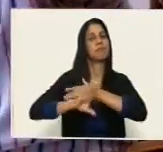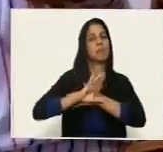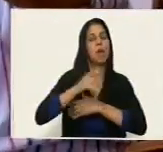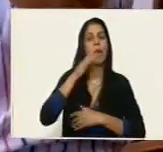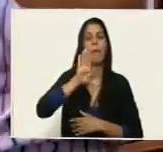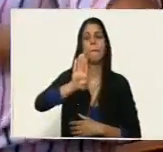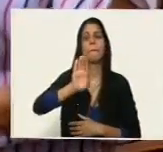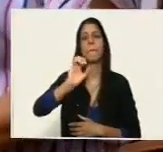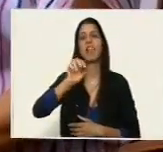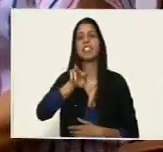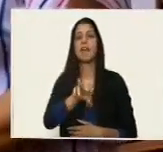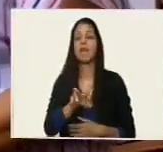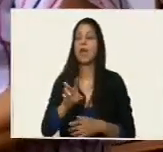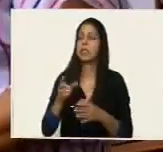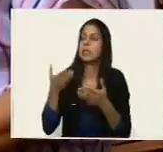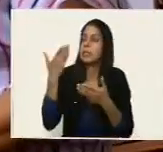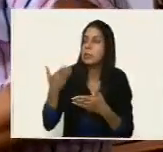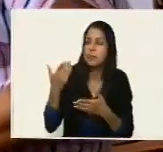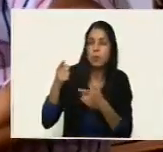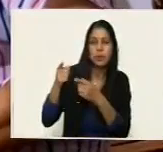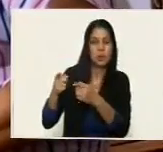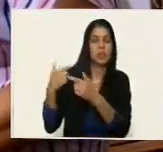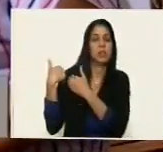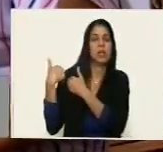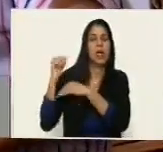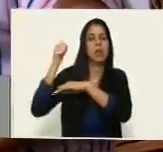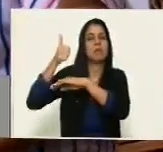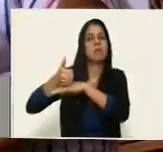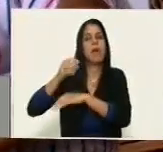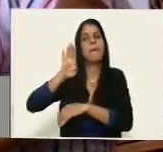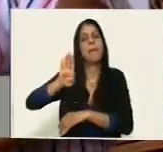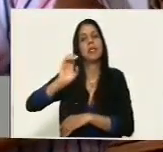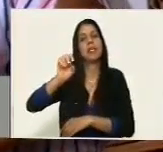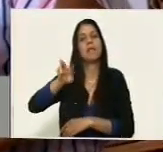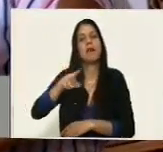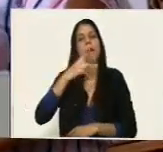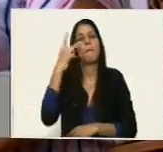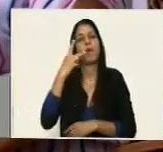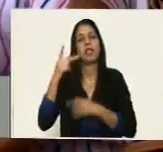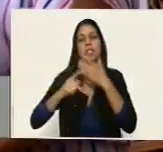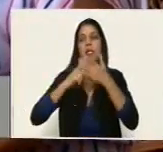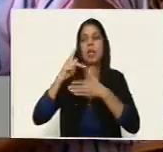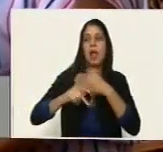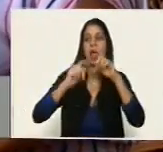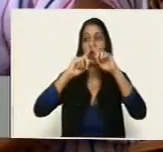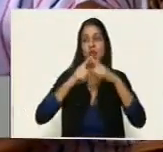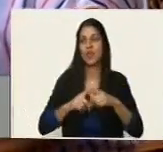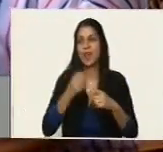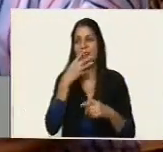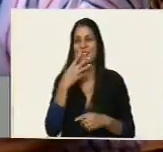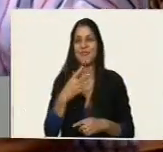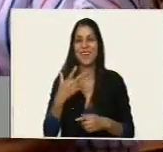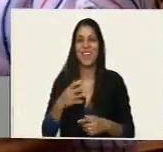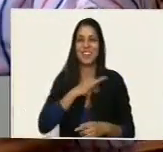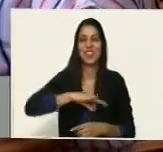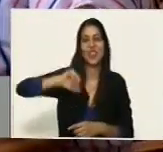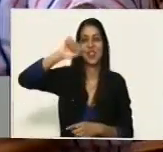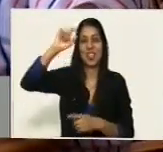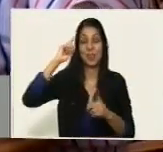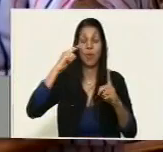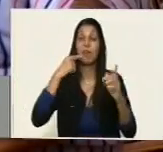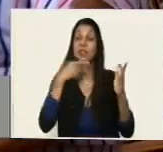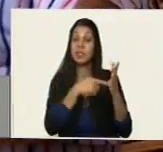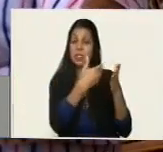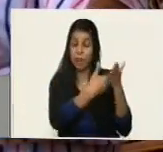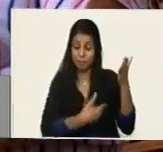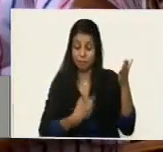punto neurálgico, va a seguir siendo el Banco Central para la política económica eficiente y socialista, como lo plantea nuestro